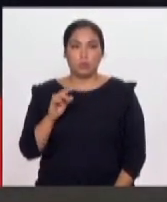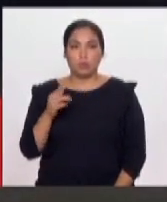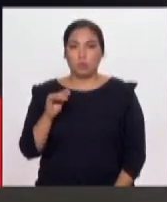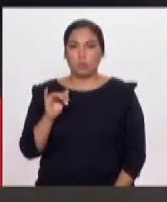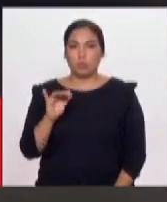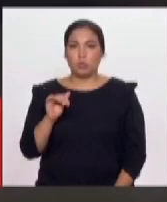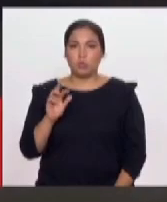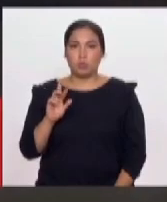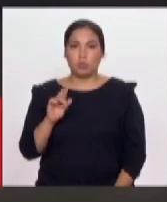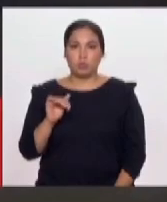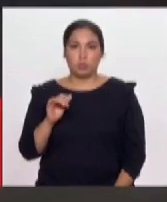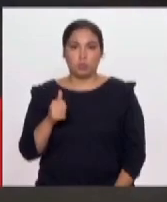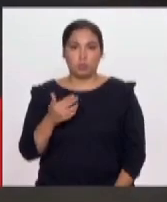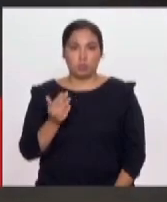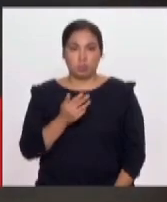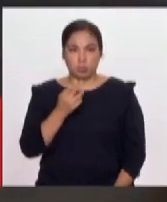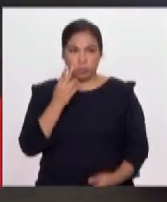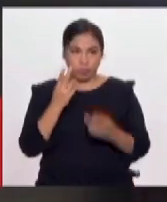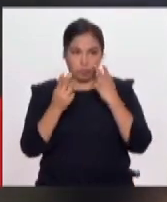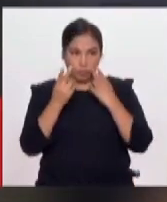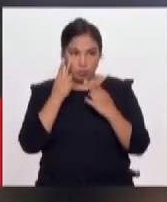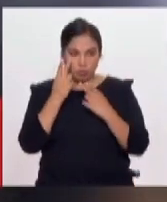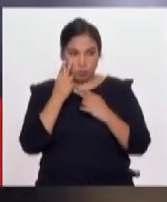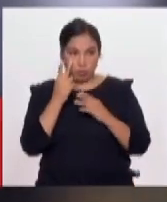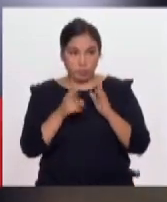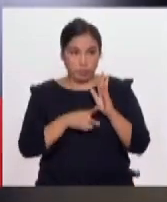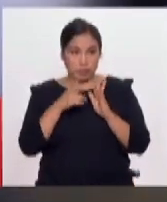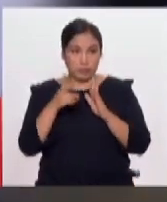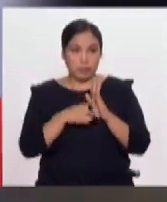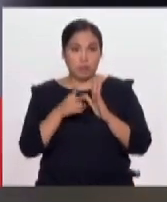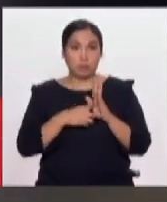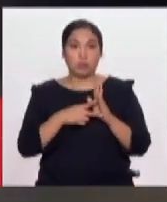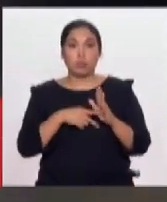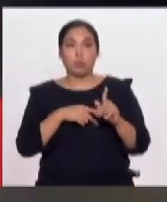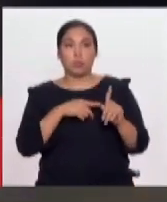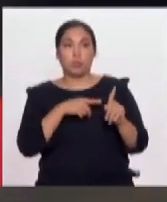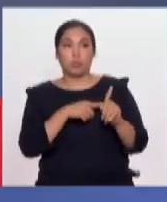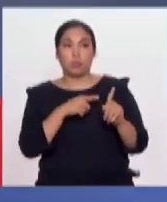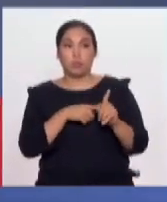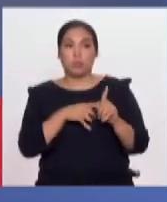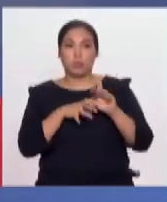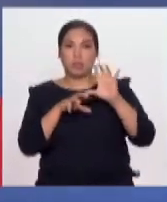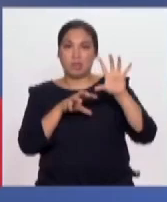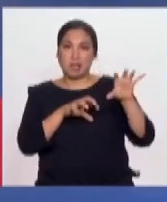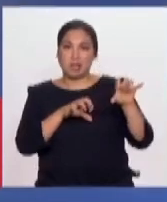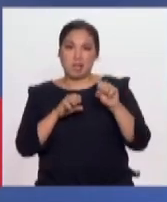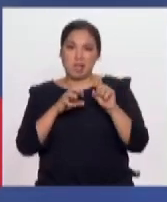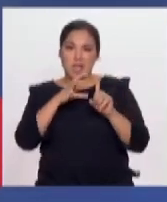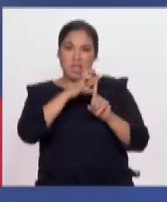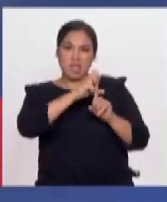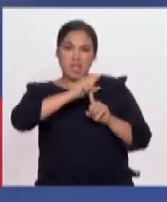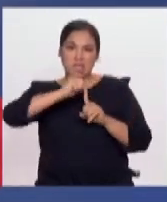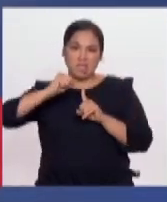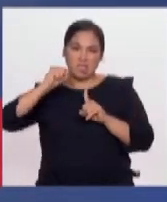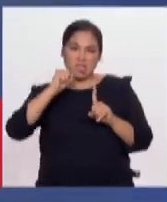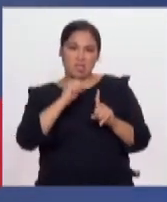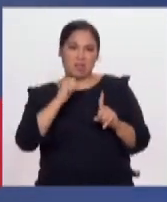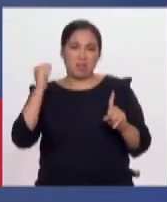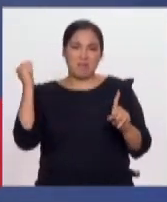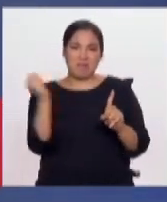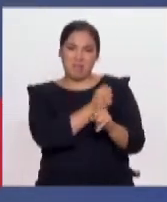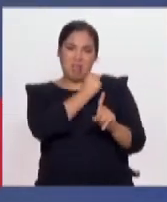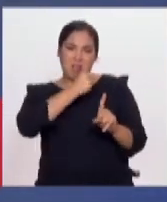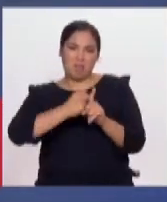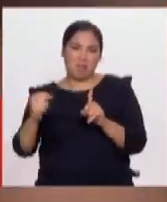justamente al poder observar estas imágenes donde un sujeto arrastró de los pelos, lo pateó la cara, lo bofeteó